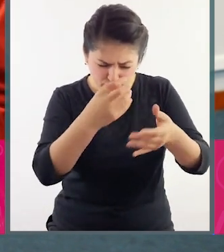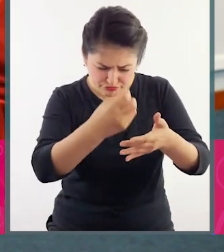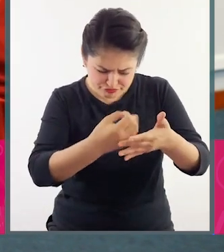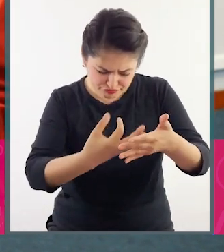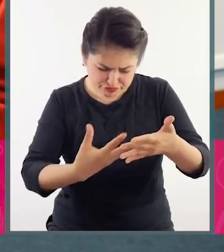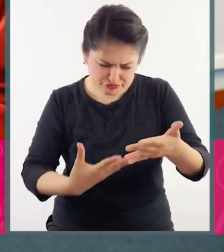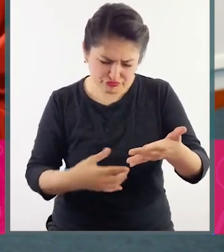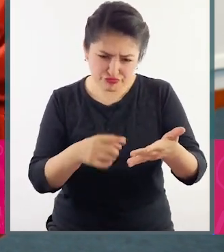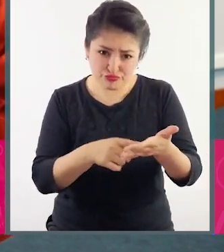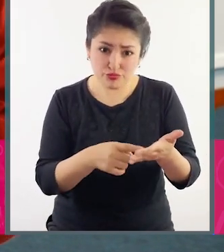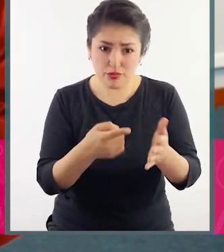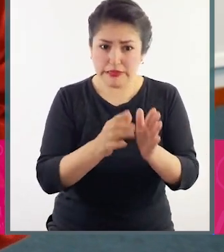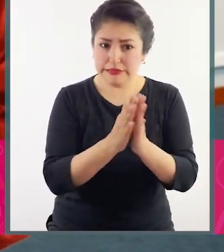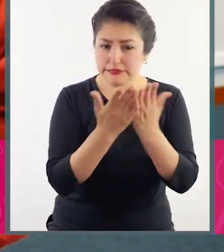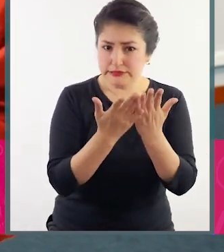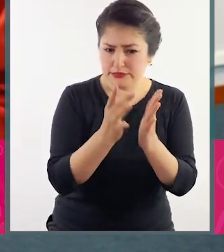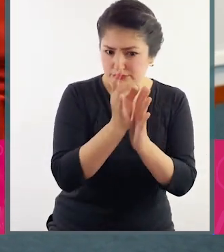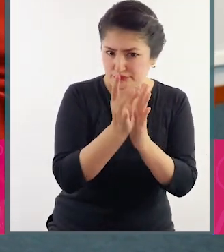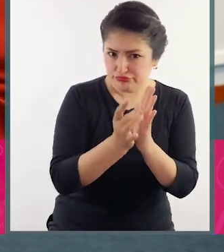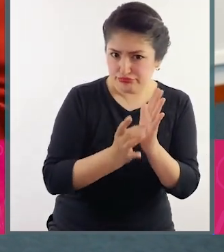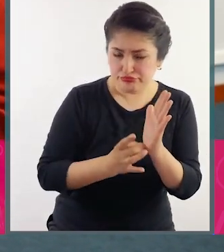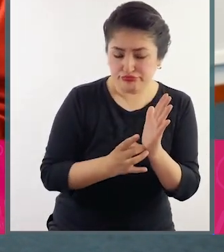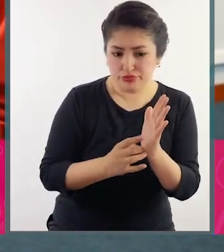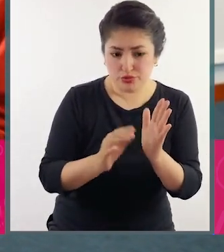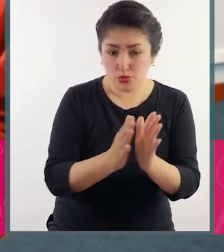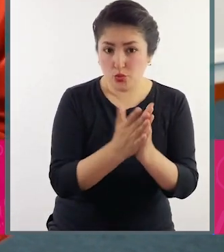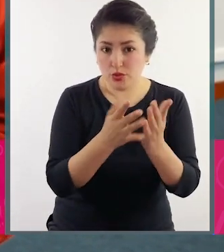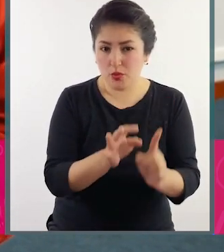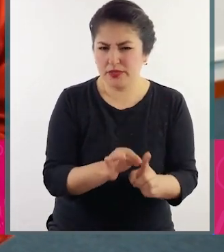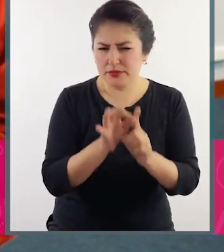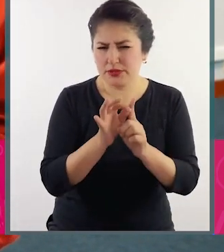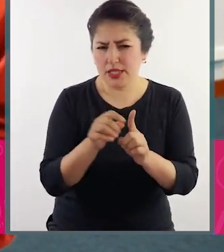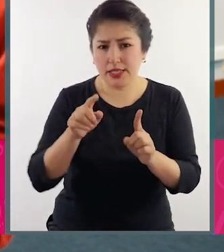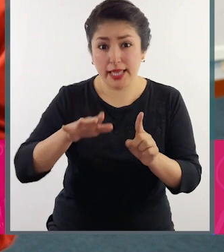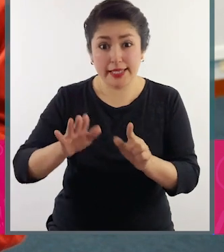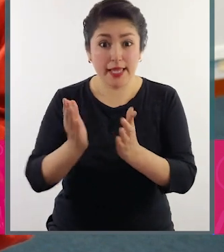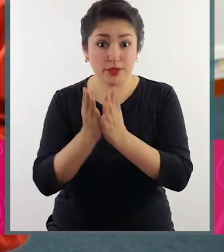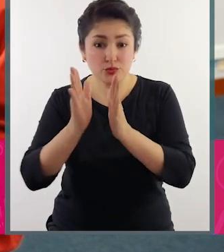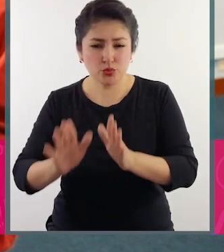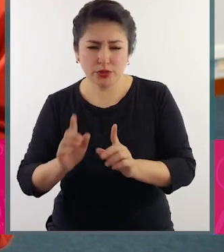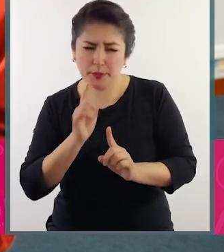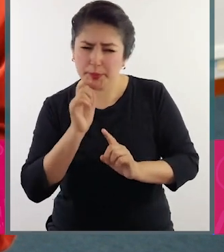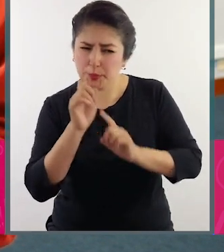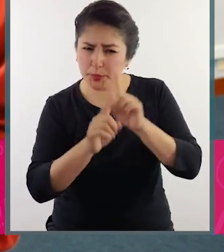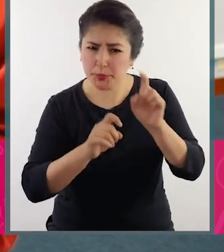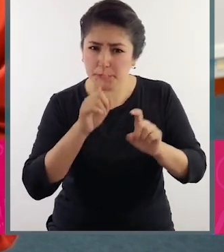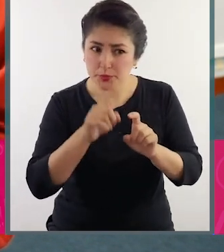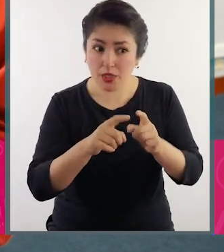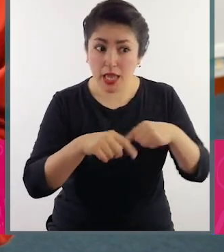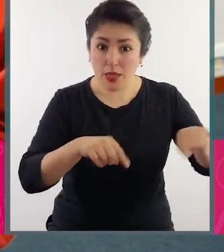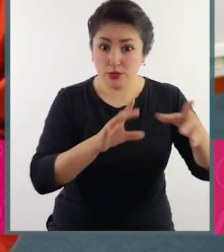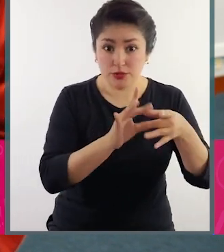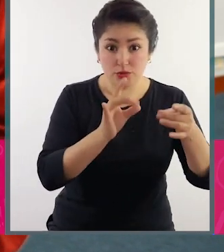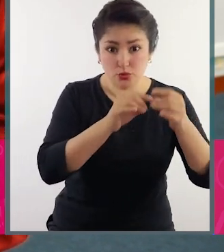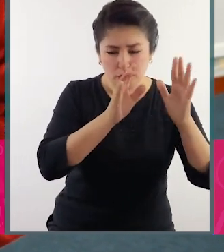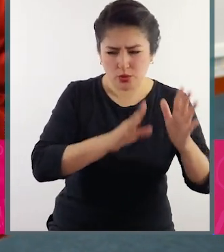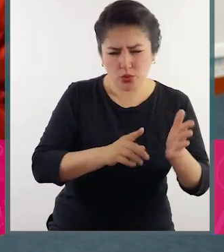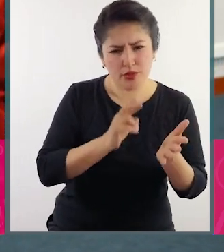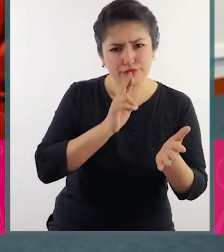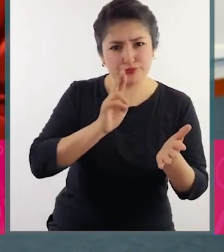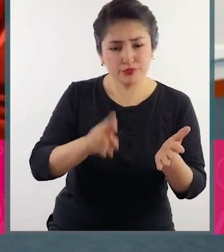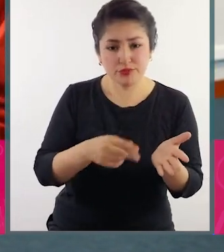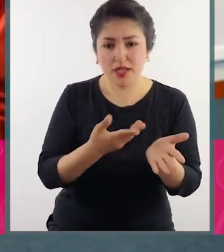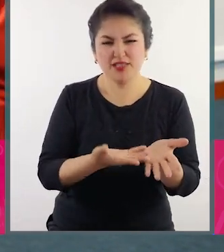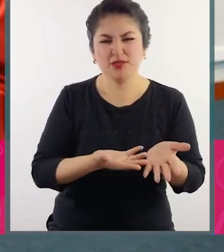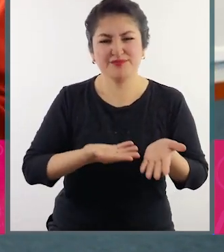relatos, ensayos y un libro de preguntas realizado por estudiantes de todo el país a historiadores. Ello